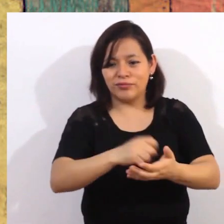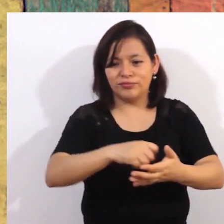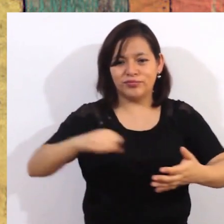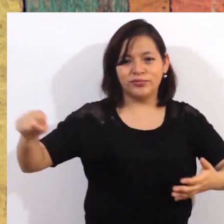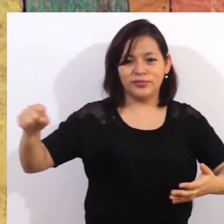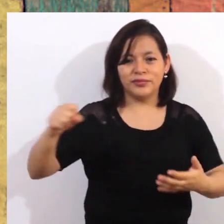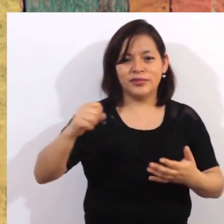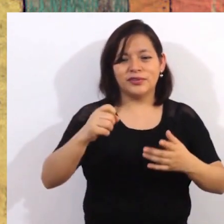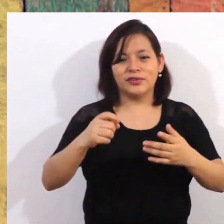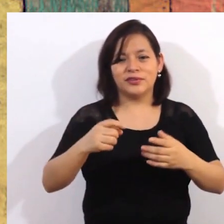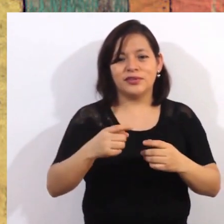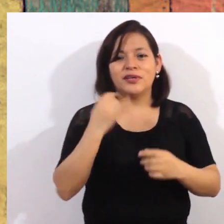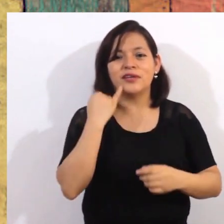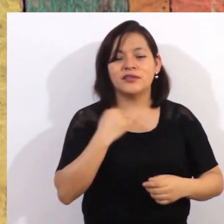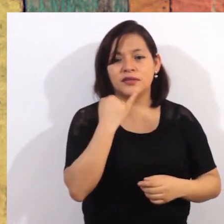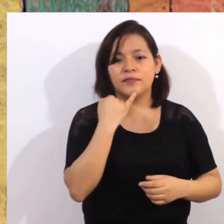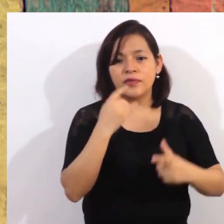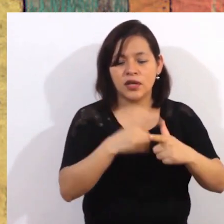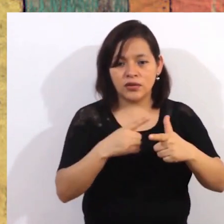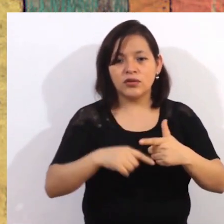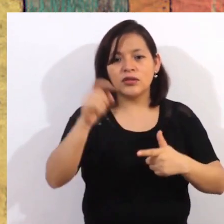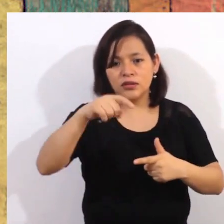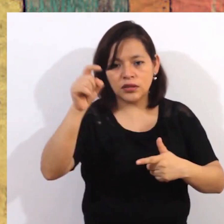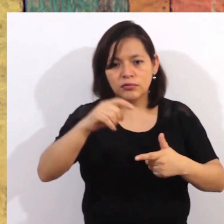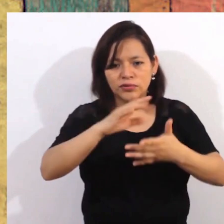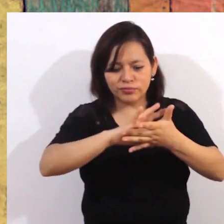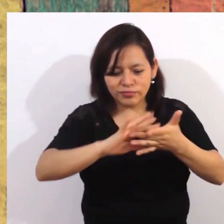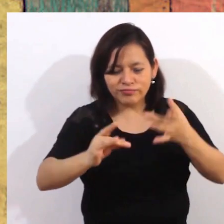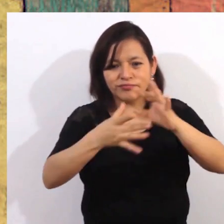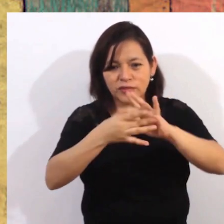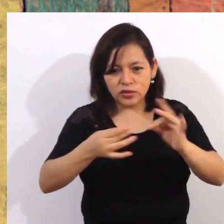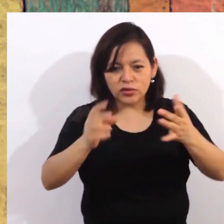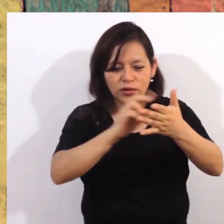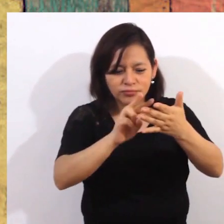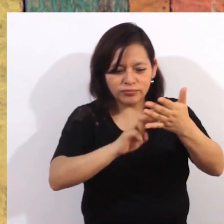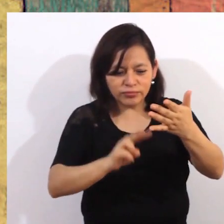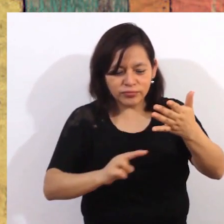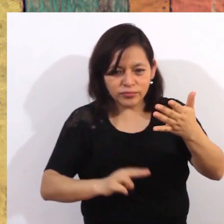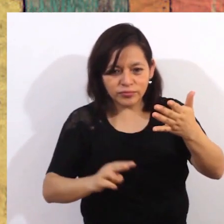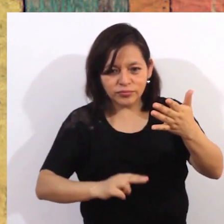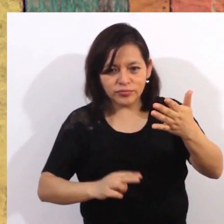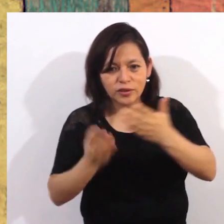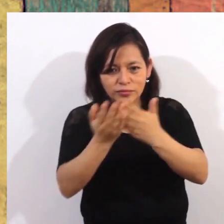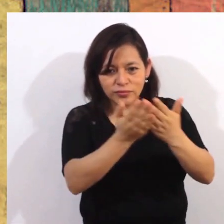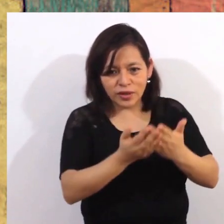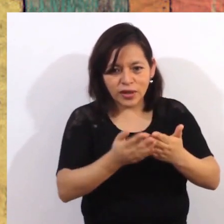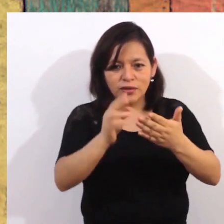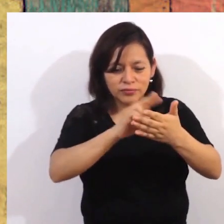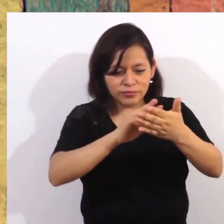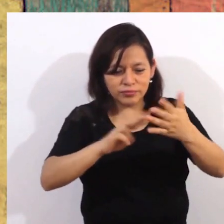tú puedas ver de forma detallada y revisa un poco de historia universal para que puedas considerar